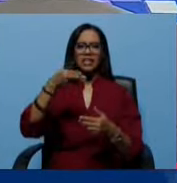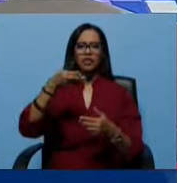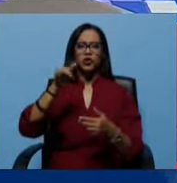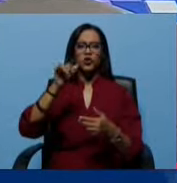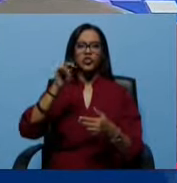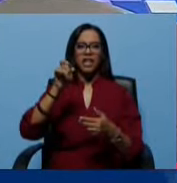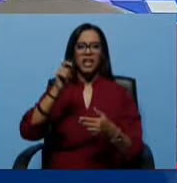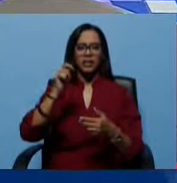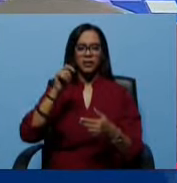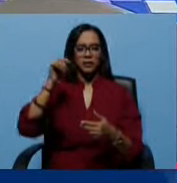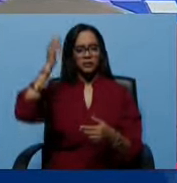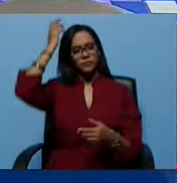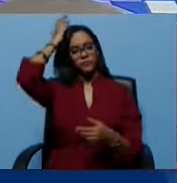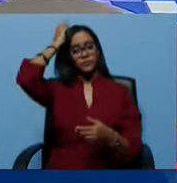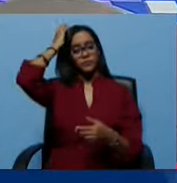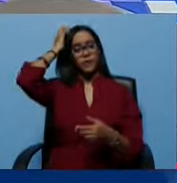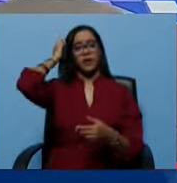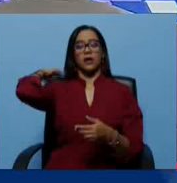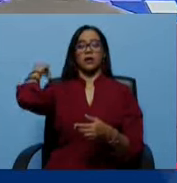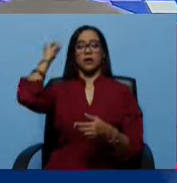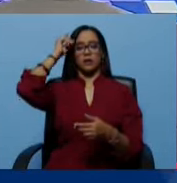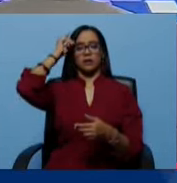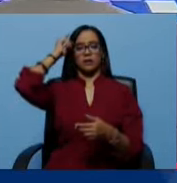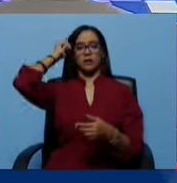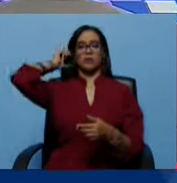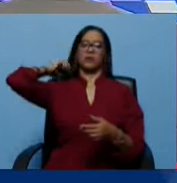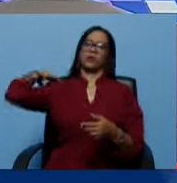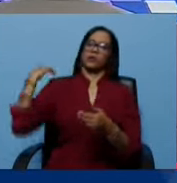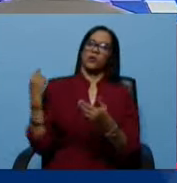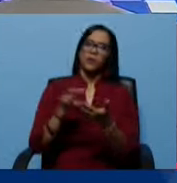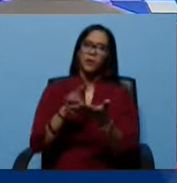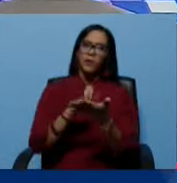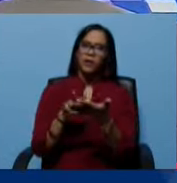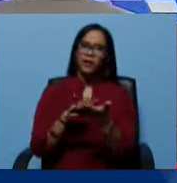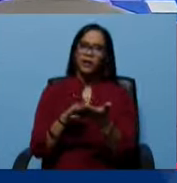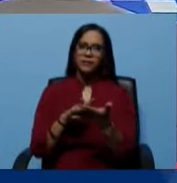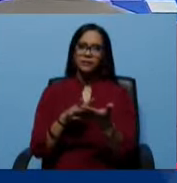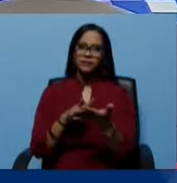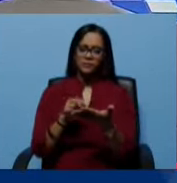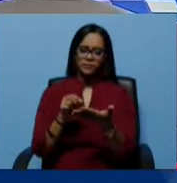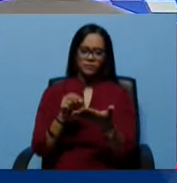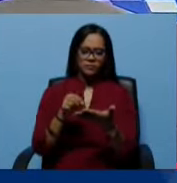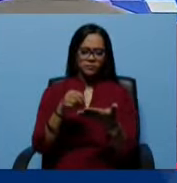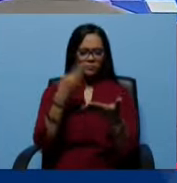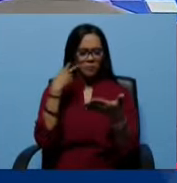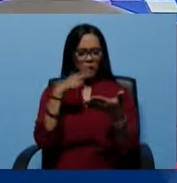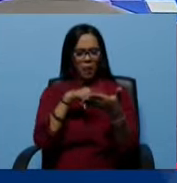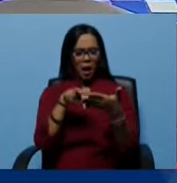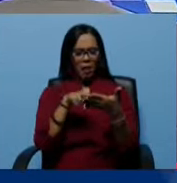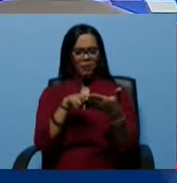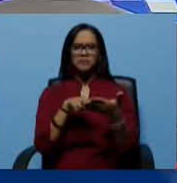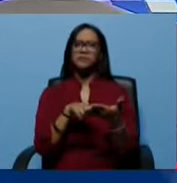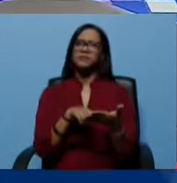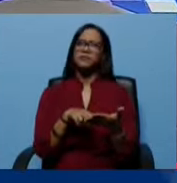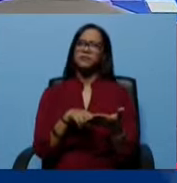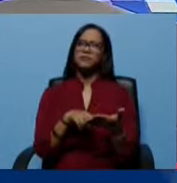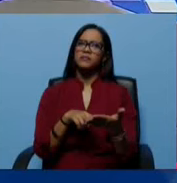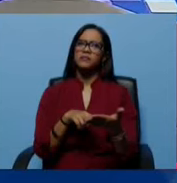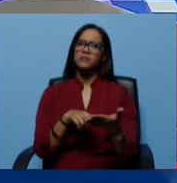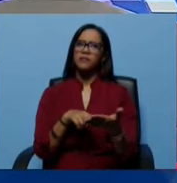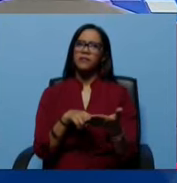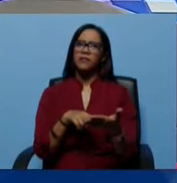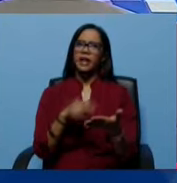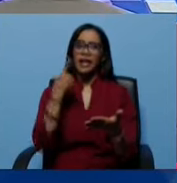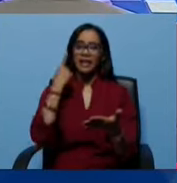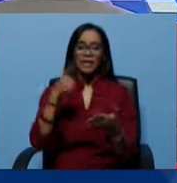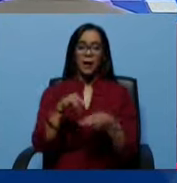a leer eso en la madrugada. ¿No? Mientras descanso la mente, me pongo a leer eso. Mira, aquí tengo al ministro